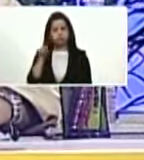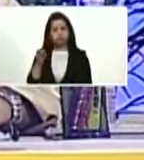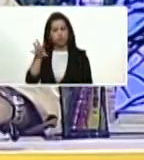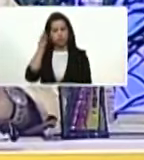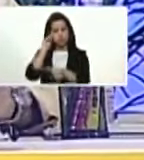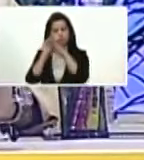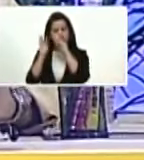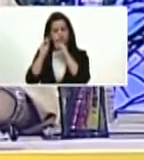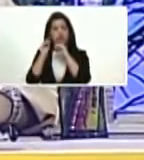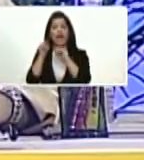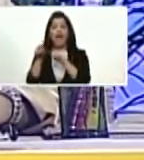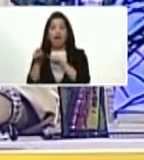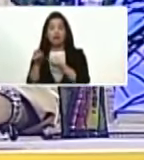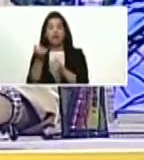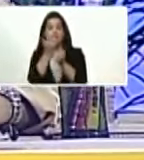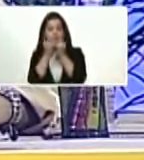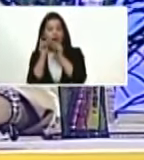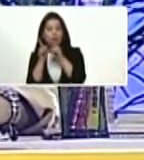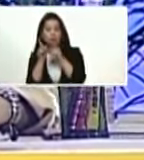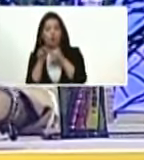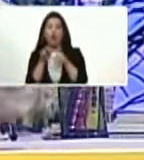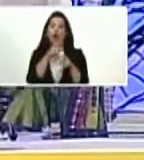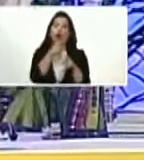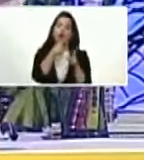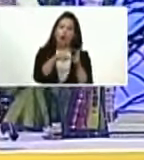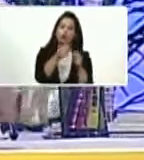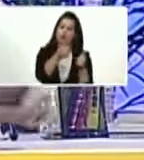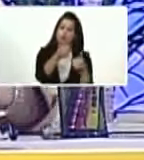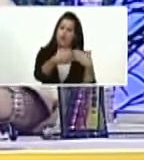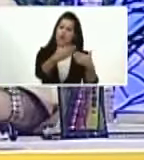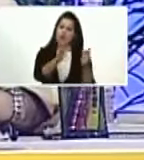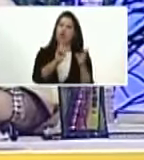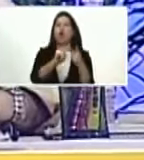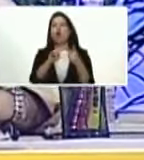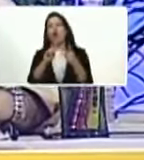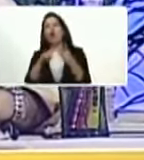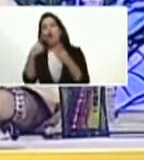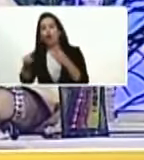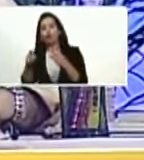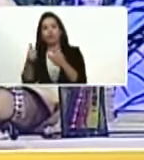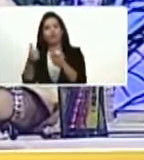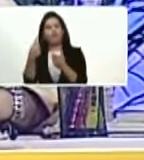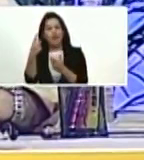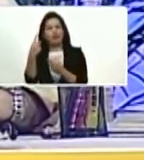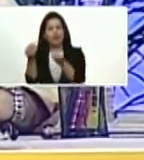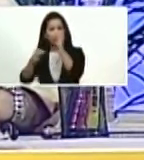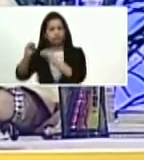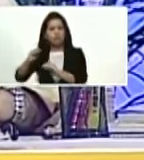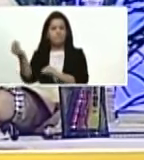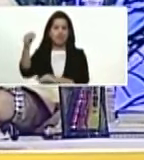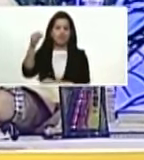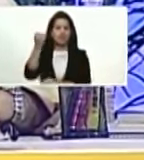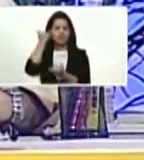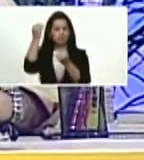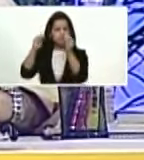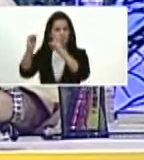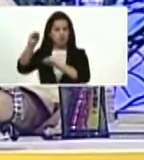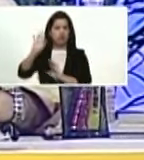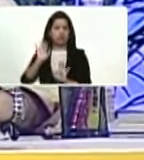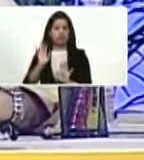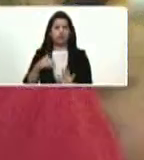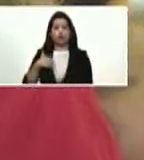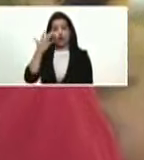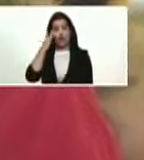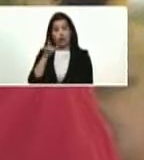bien, otros que faltan por hacer, ¿verdad? Aquí está la experiencia, ¿no? Yo creo que la propuesta que